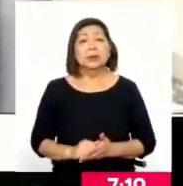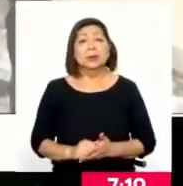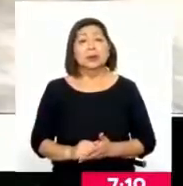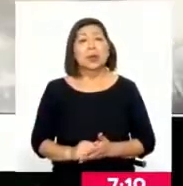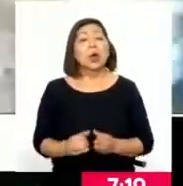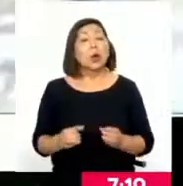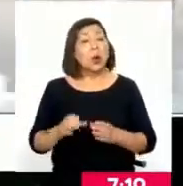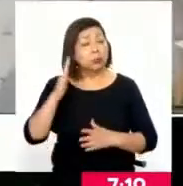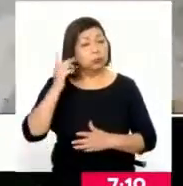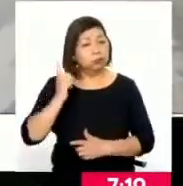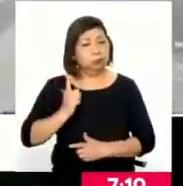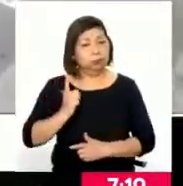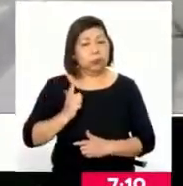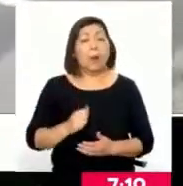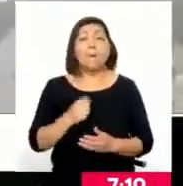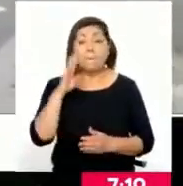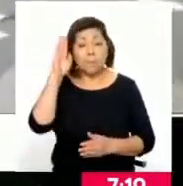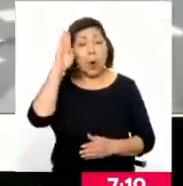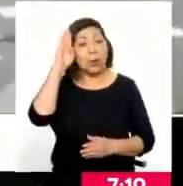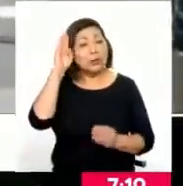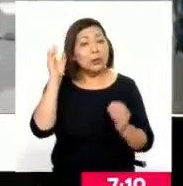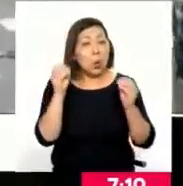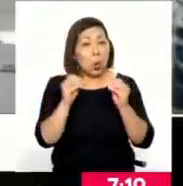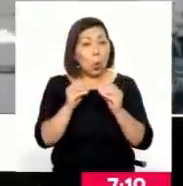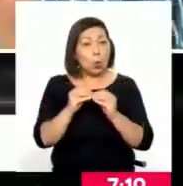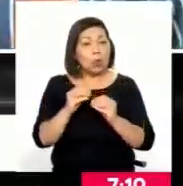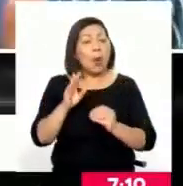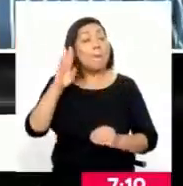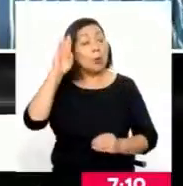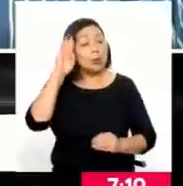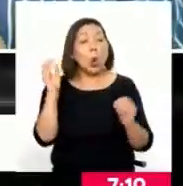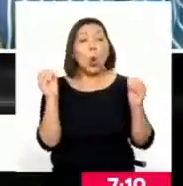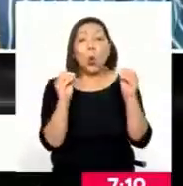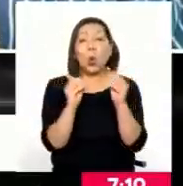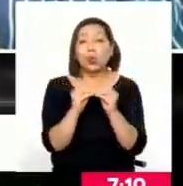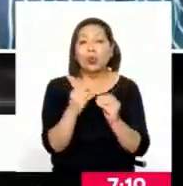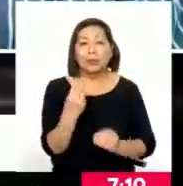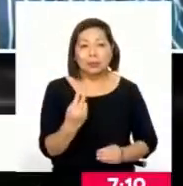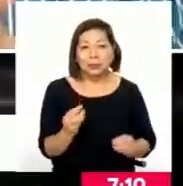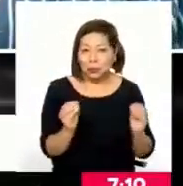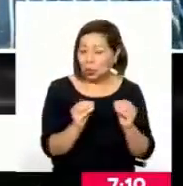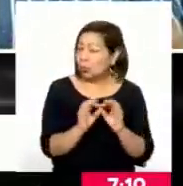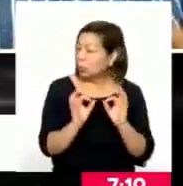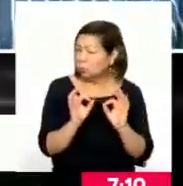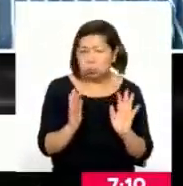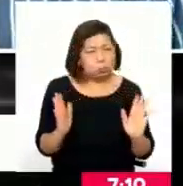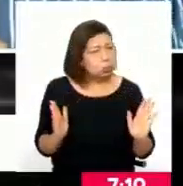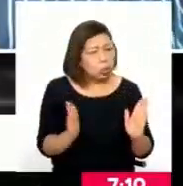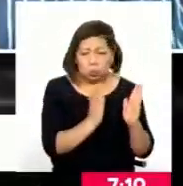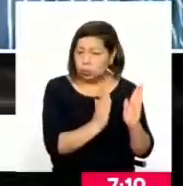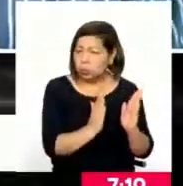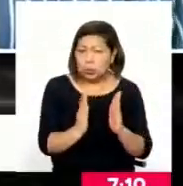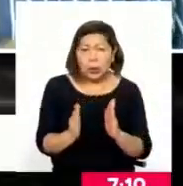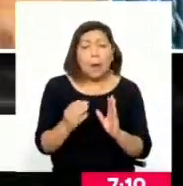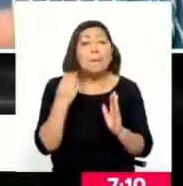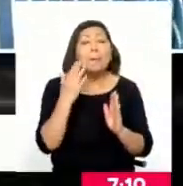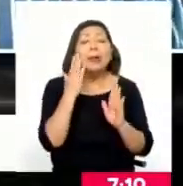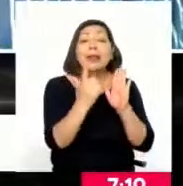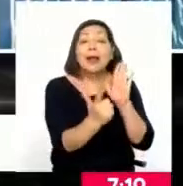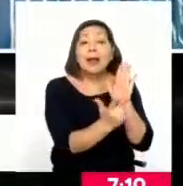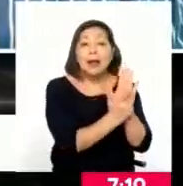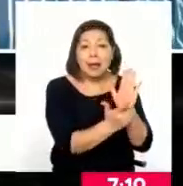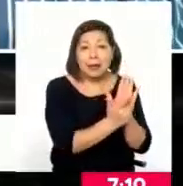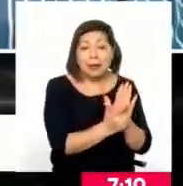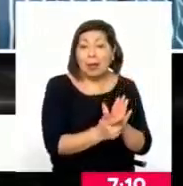la Comandancia General de las Fuerzas Armadas y de las Fuerzas Policiales, todo ha sido legítimo, todo está amparado en la ley. Si